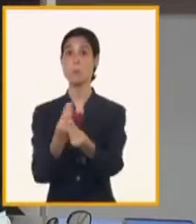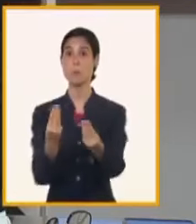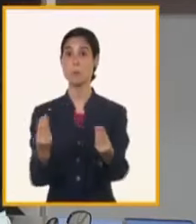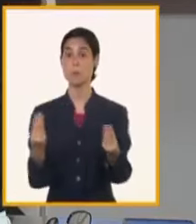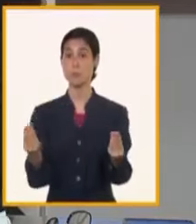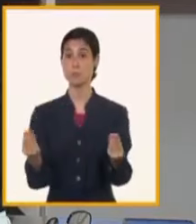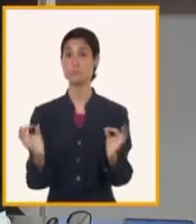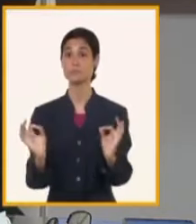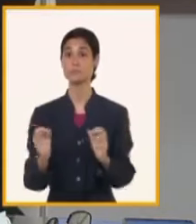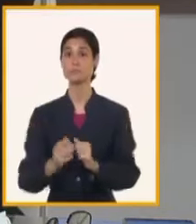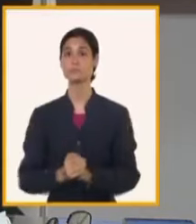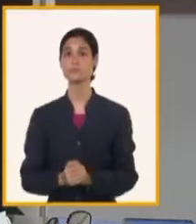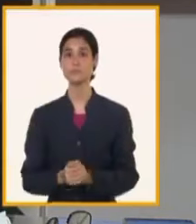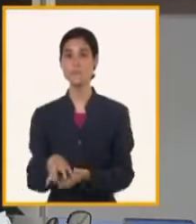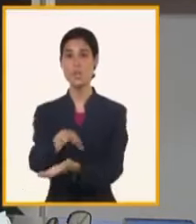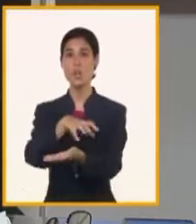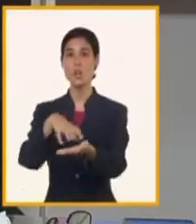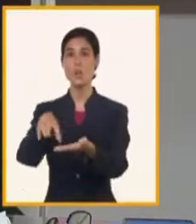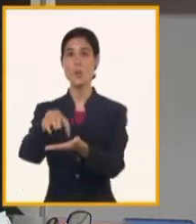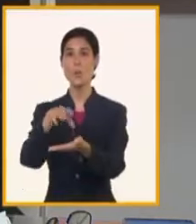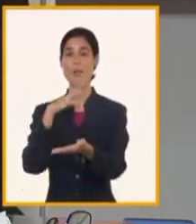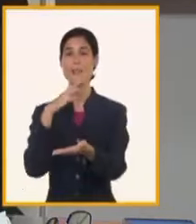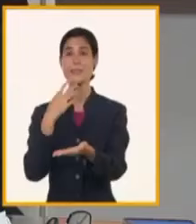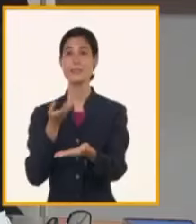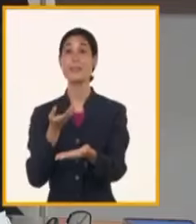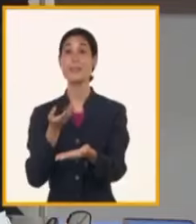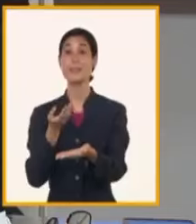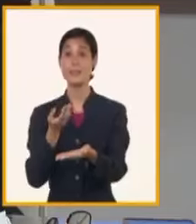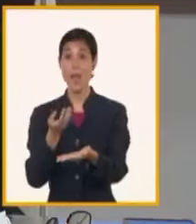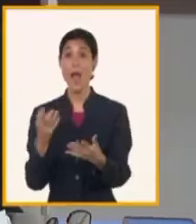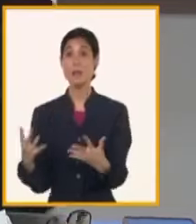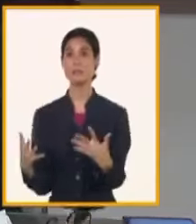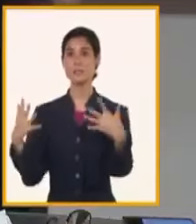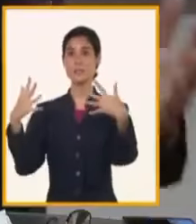es ella estabilice el sistema electroenergia